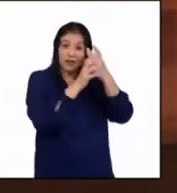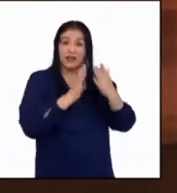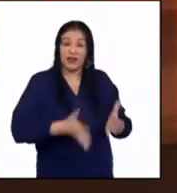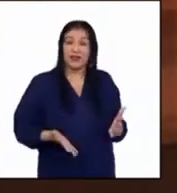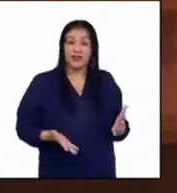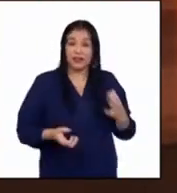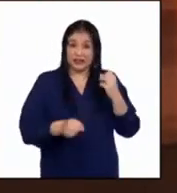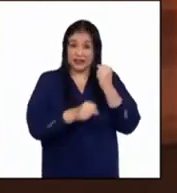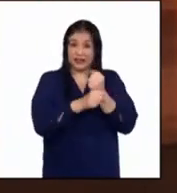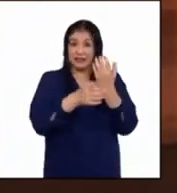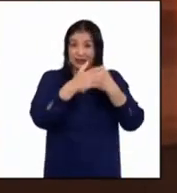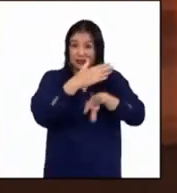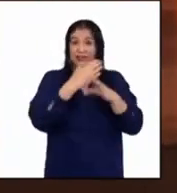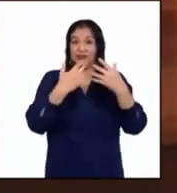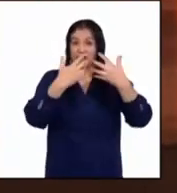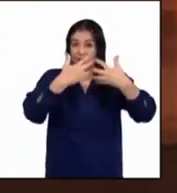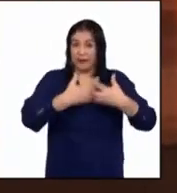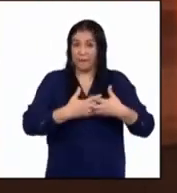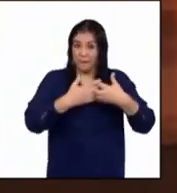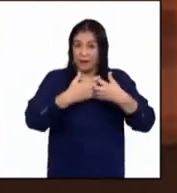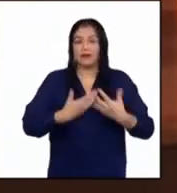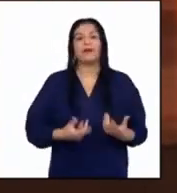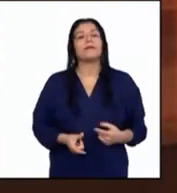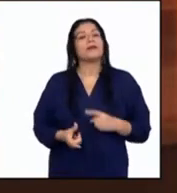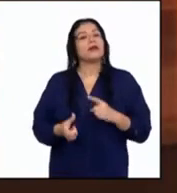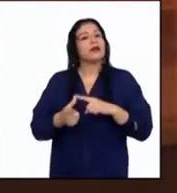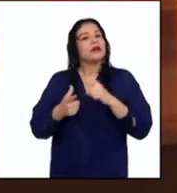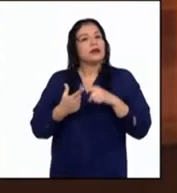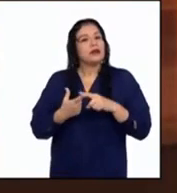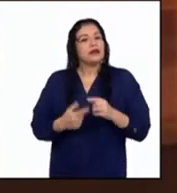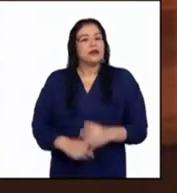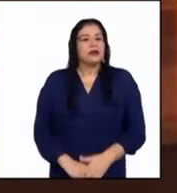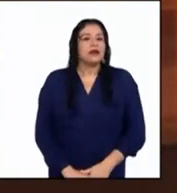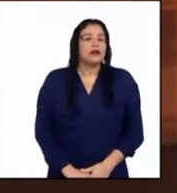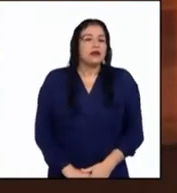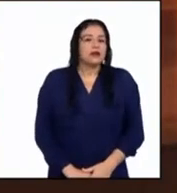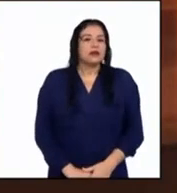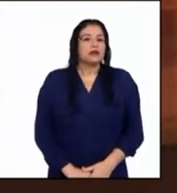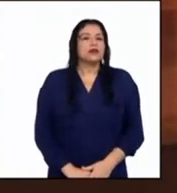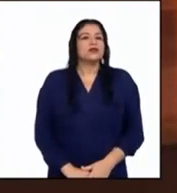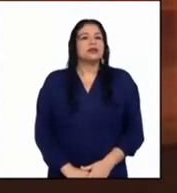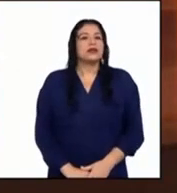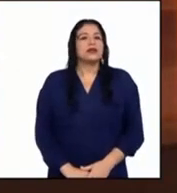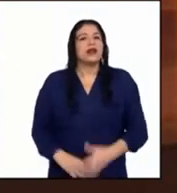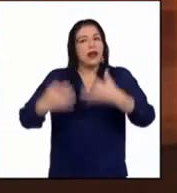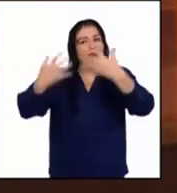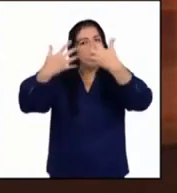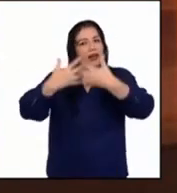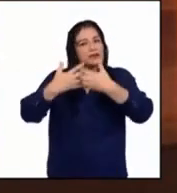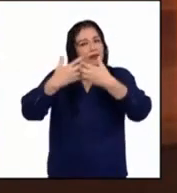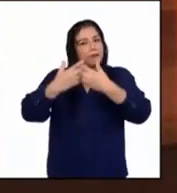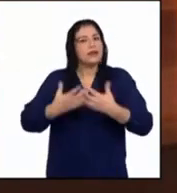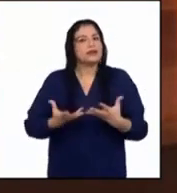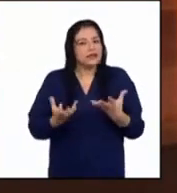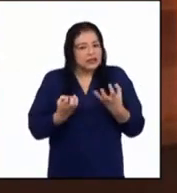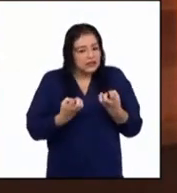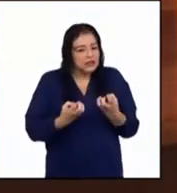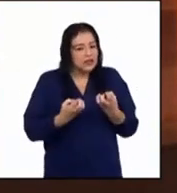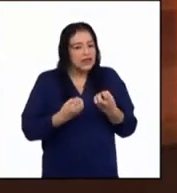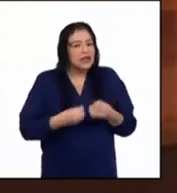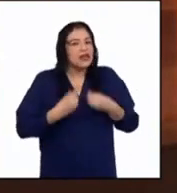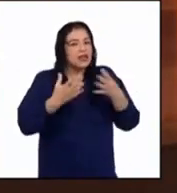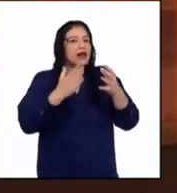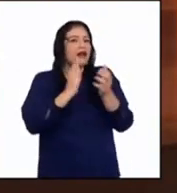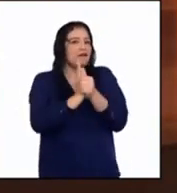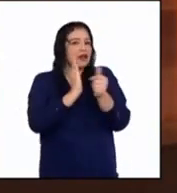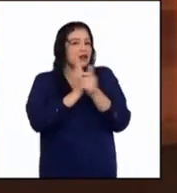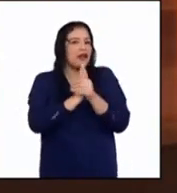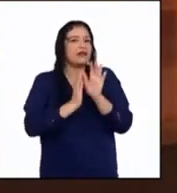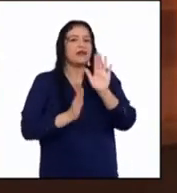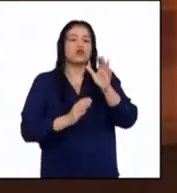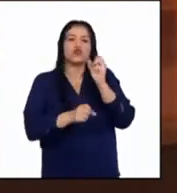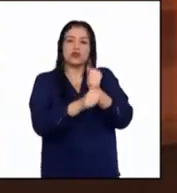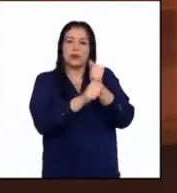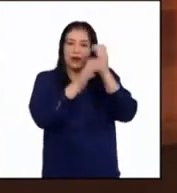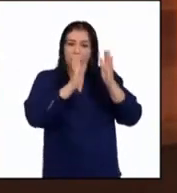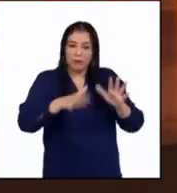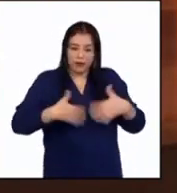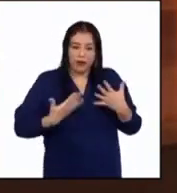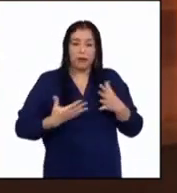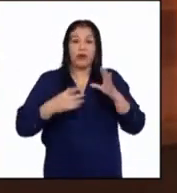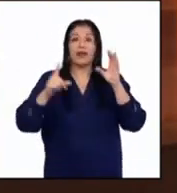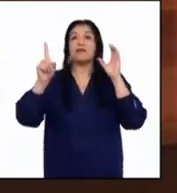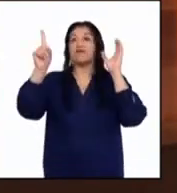Y entonces el reto de las empresas es desarrollar a sus trabajadores para que puedan lograr sus